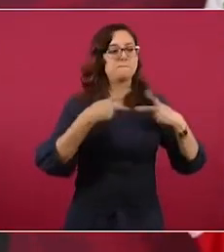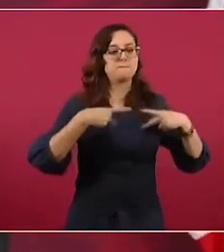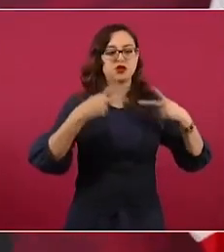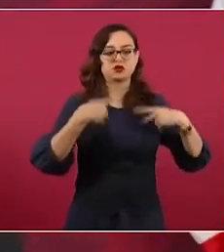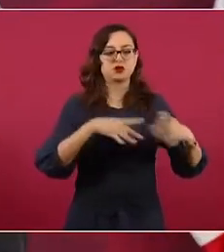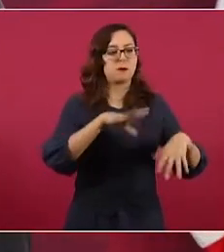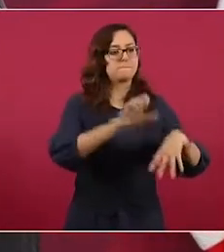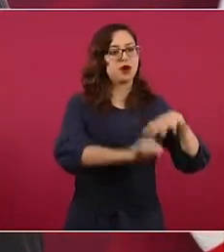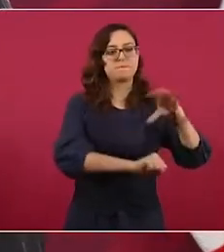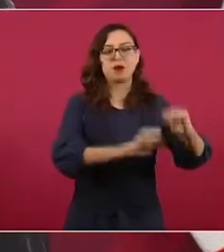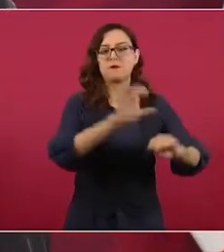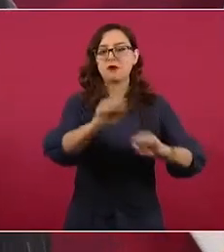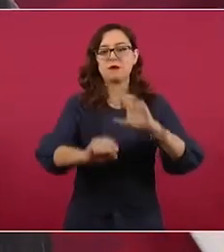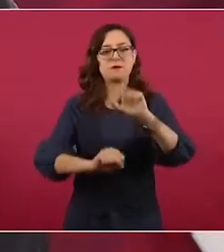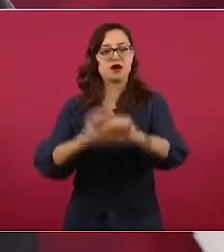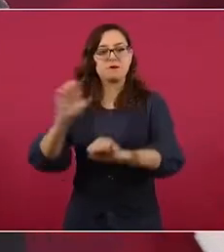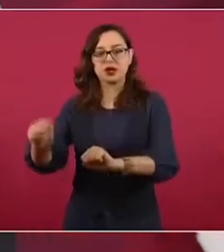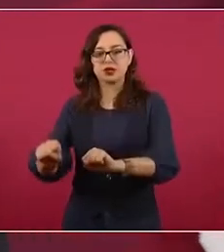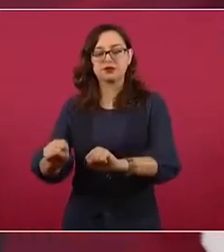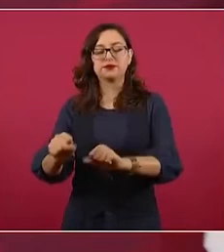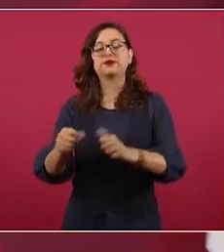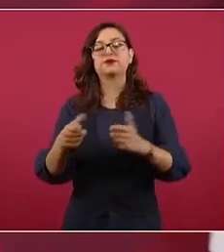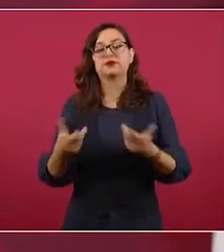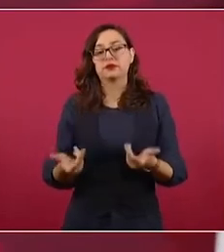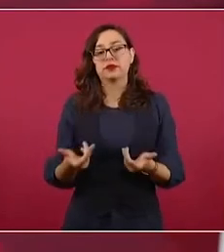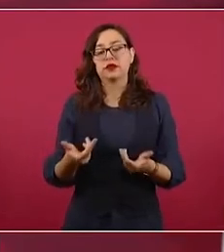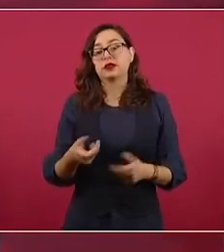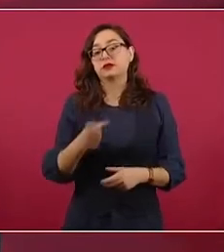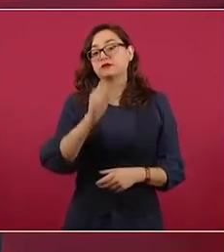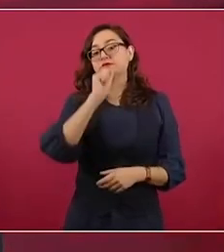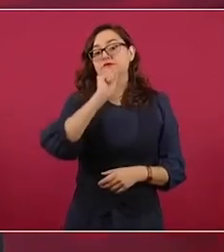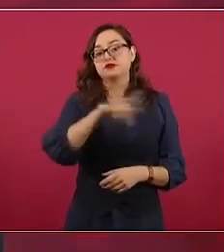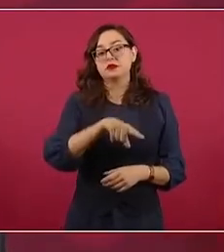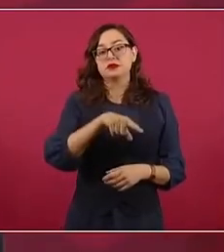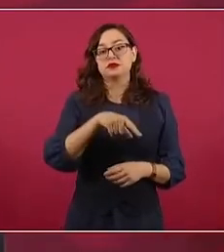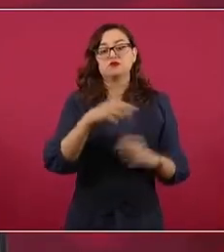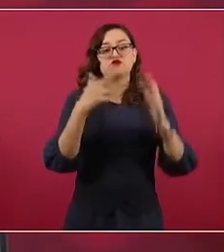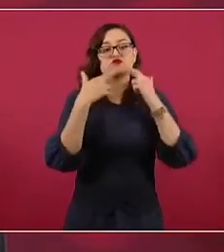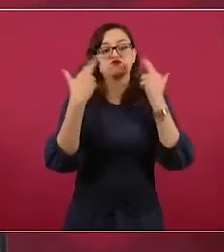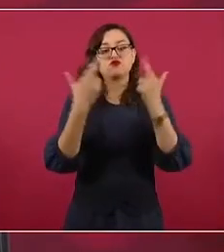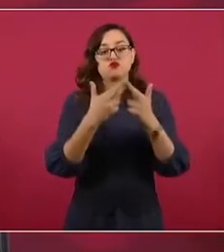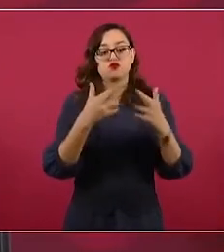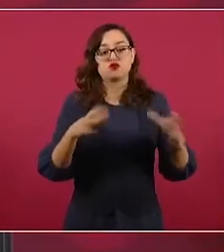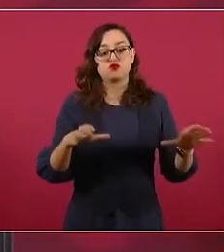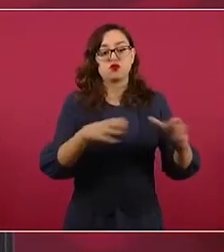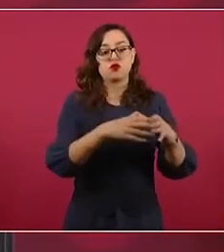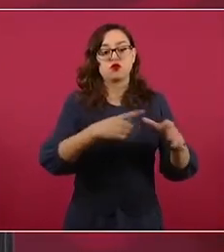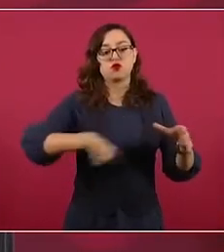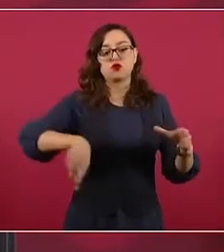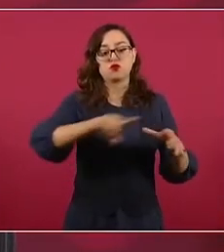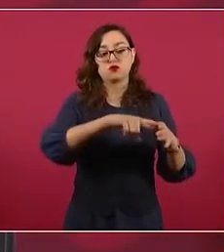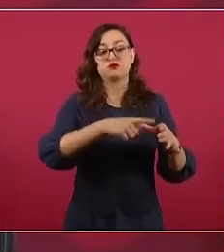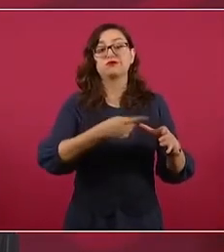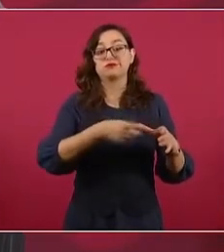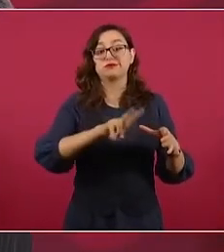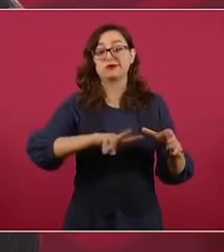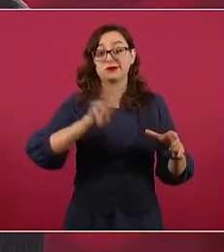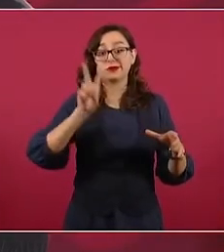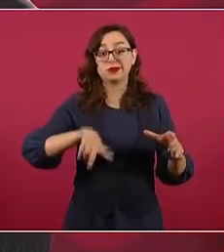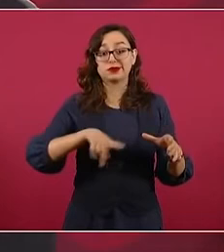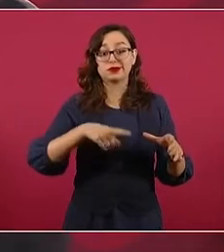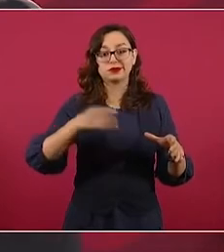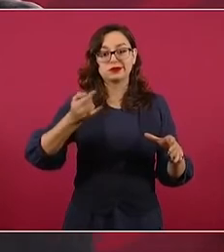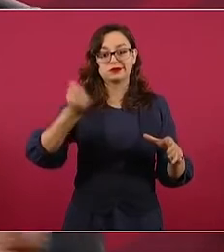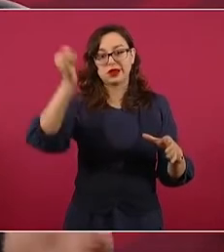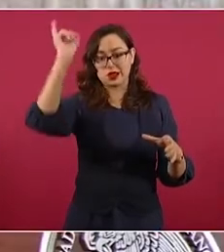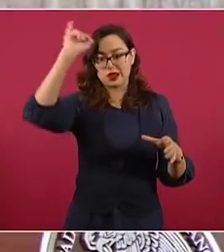de los que estaban en la reunión, al parecer sí jefes